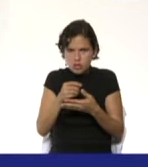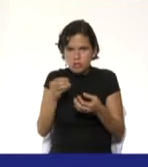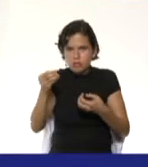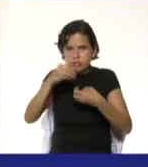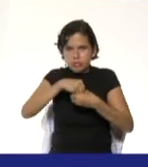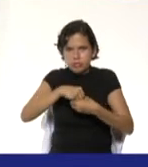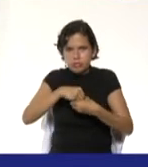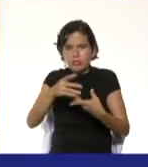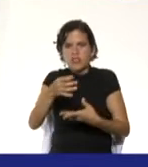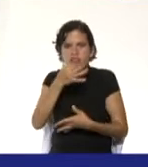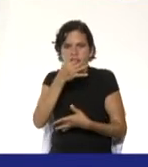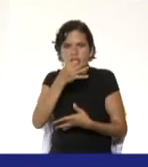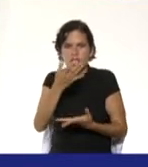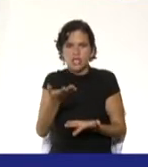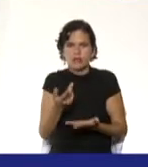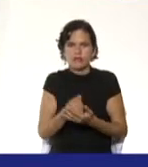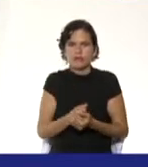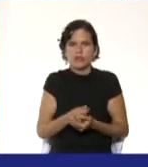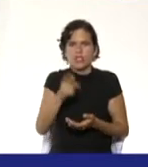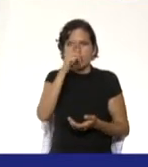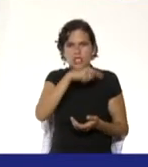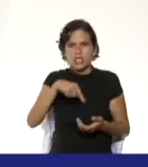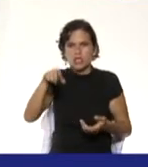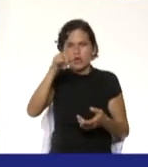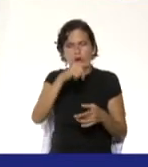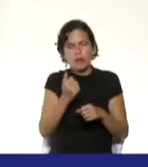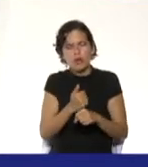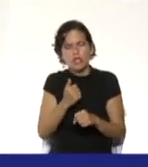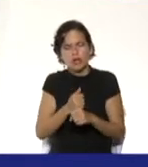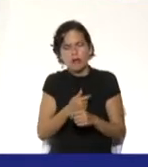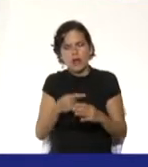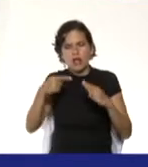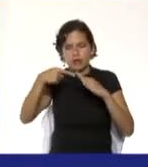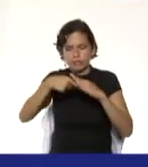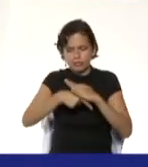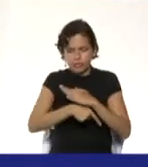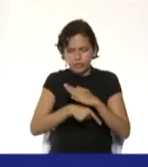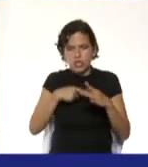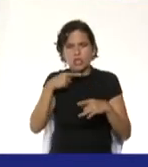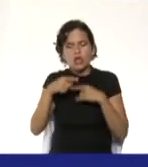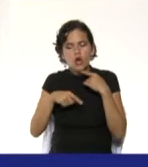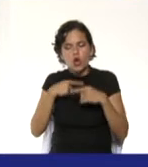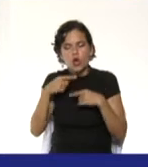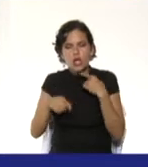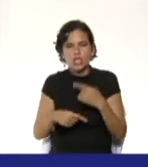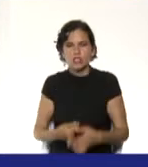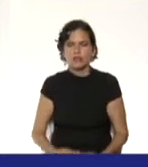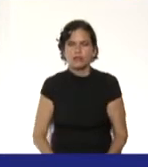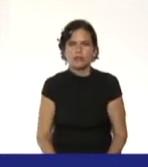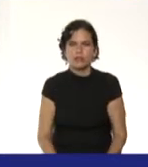círculo cromático vamos a trabajar cuál es la degradación de colores